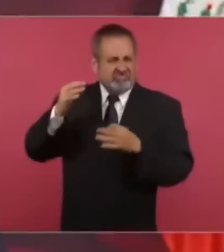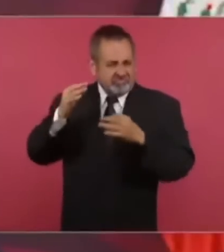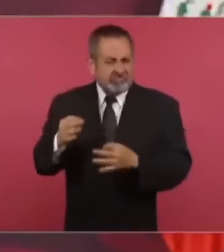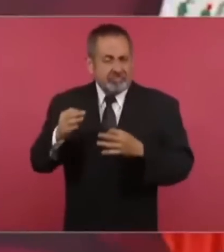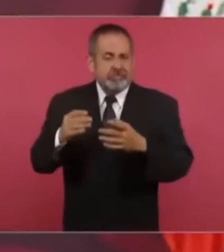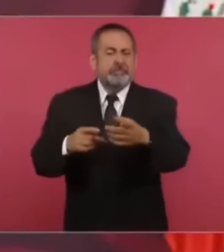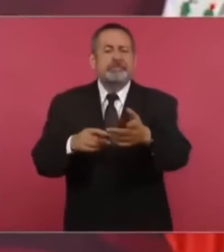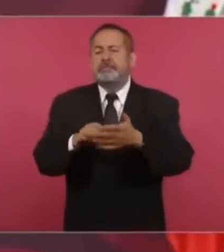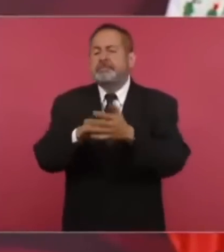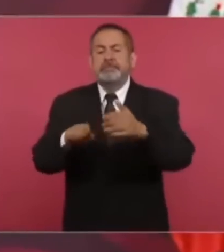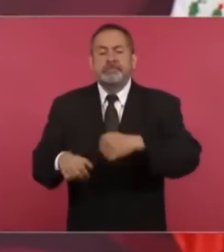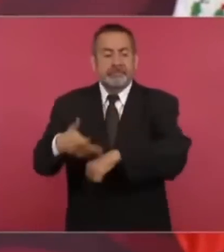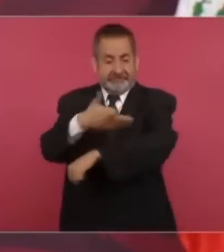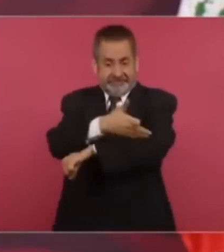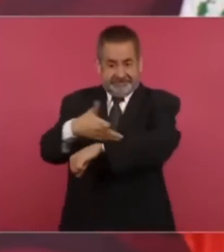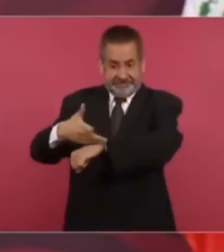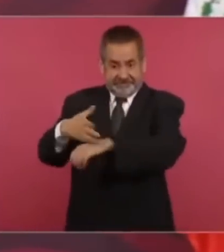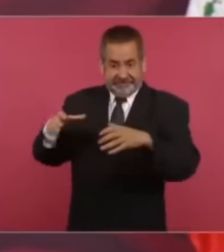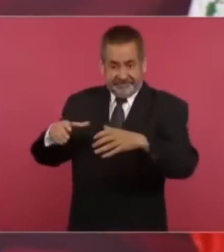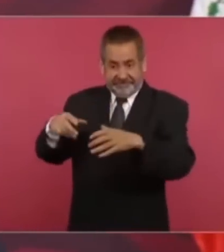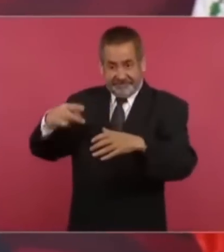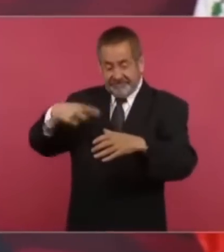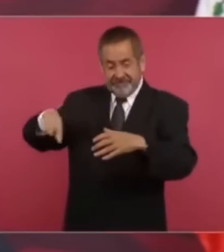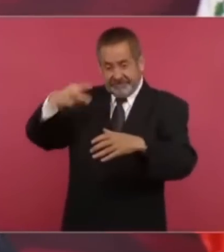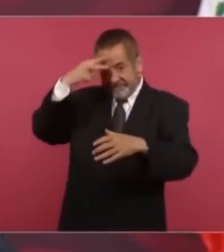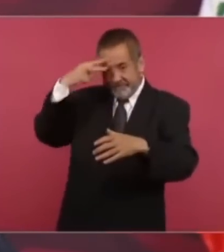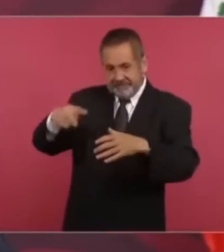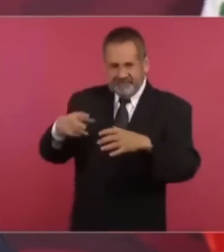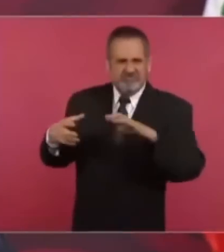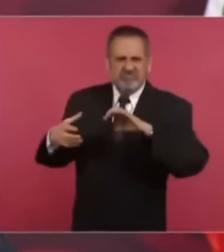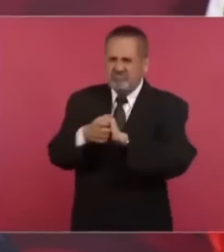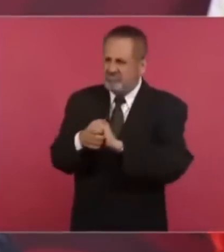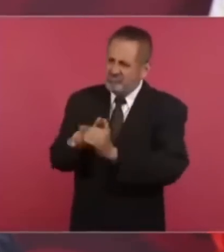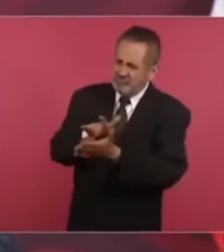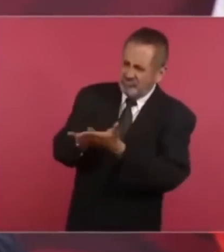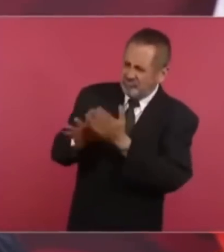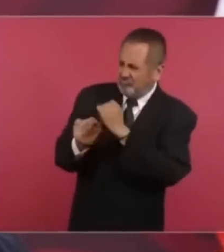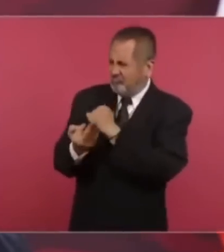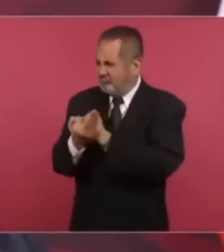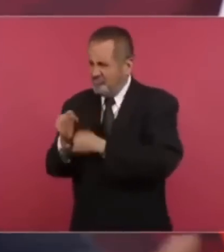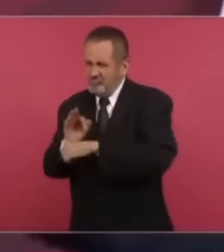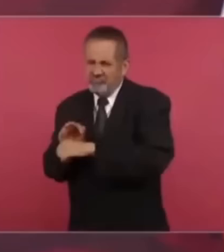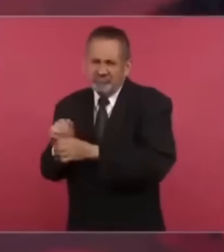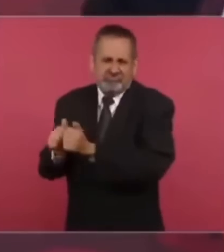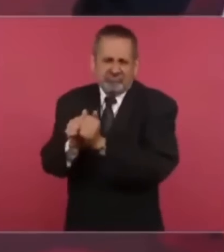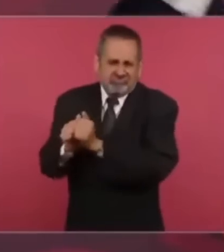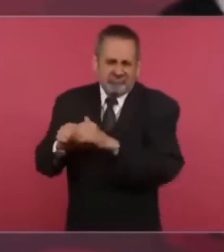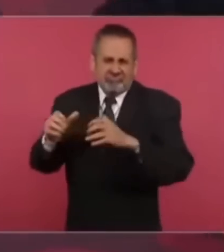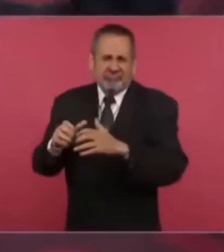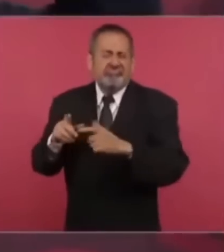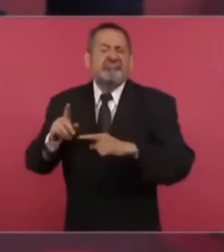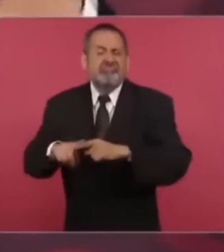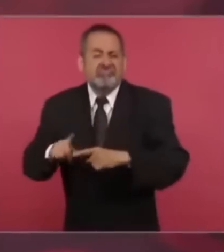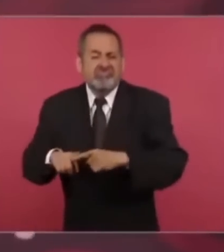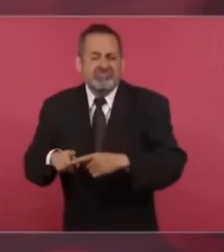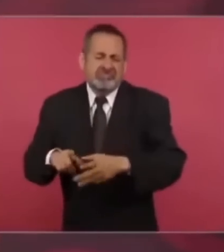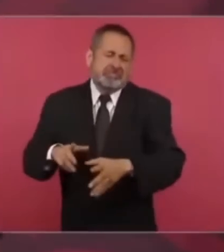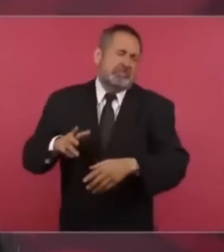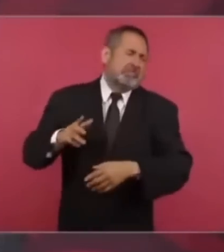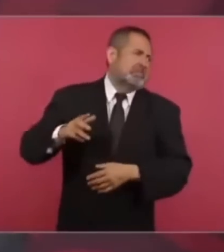que la familia mexicana sea tan solidaria y fraterna? Pues